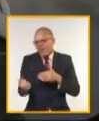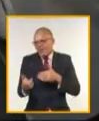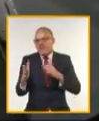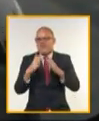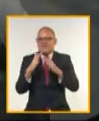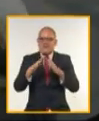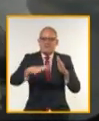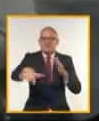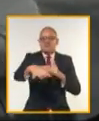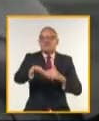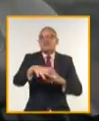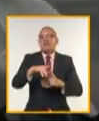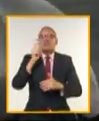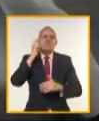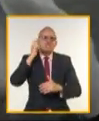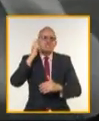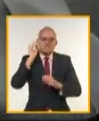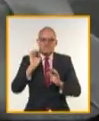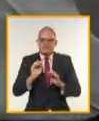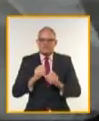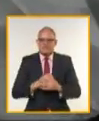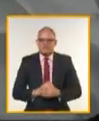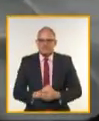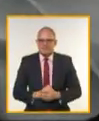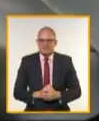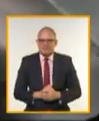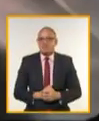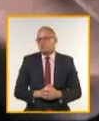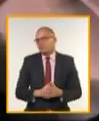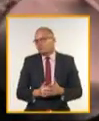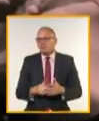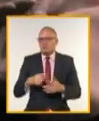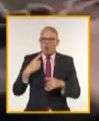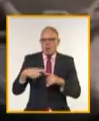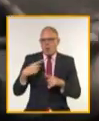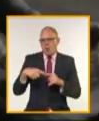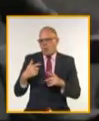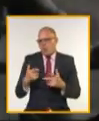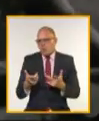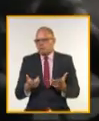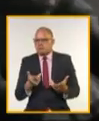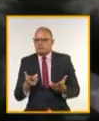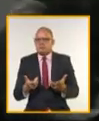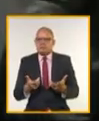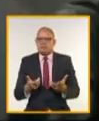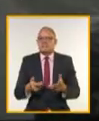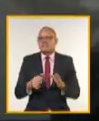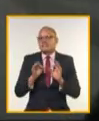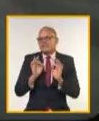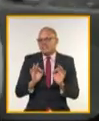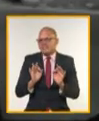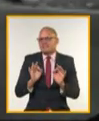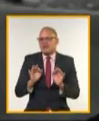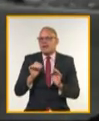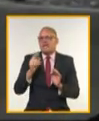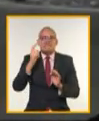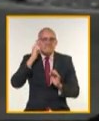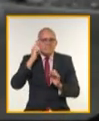hubo otras condiciones que propiciaron también que esta fuera el área de